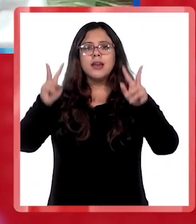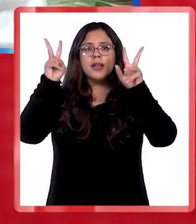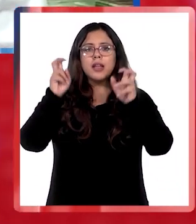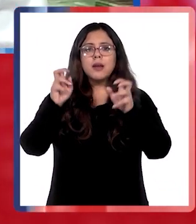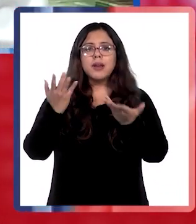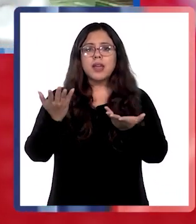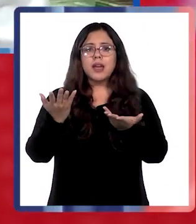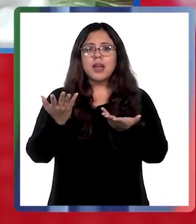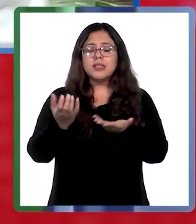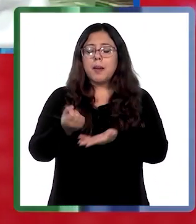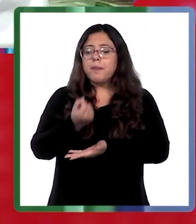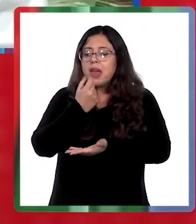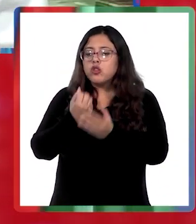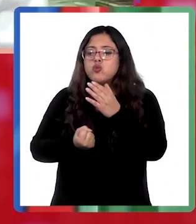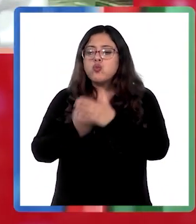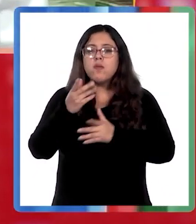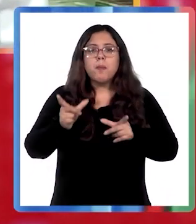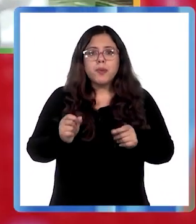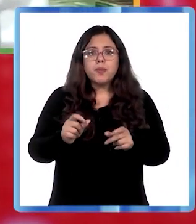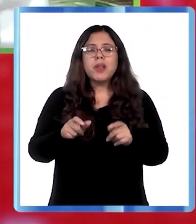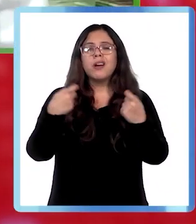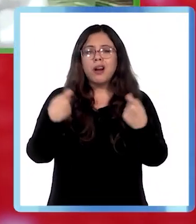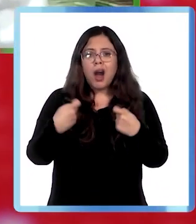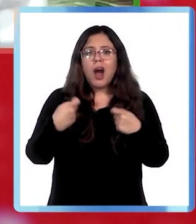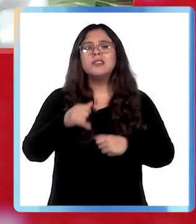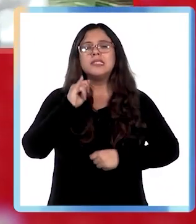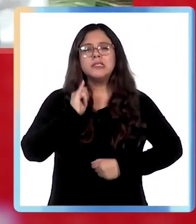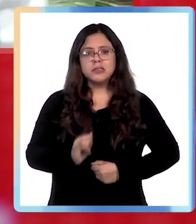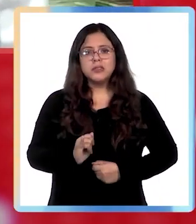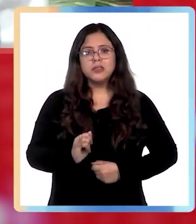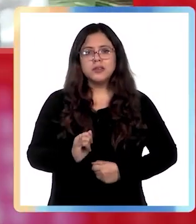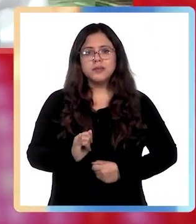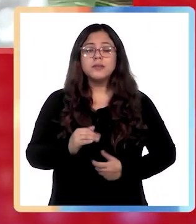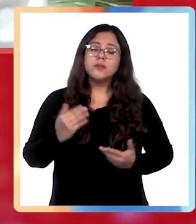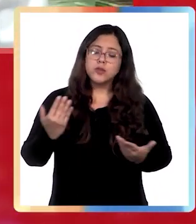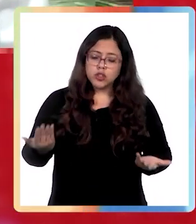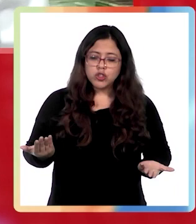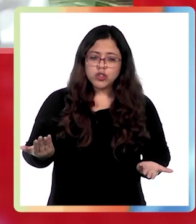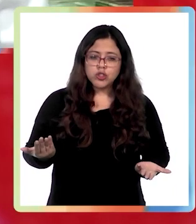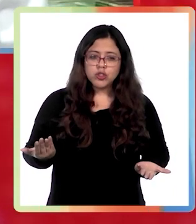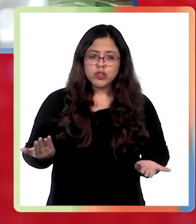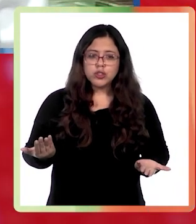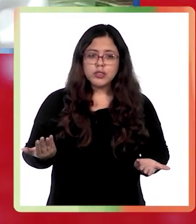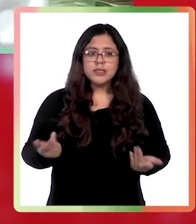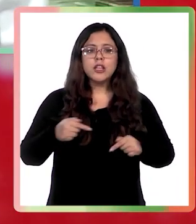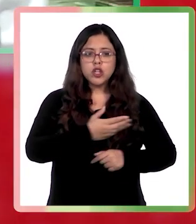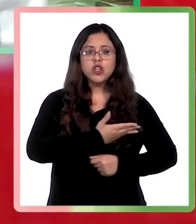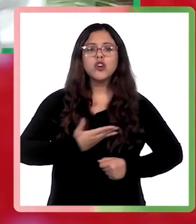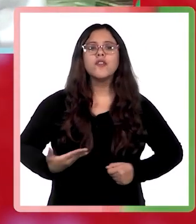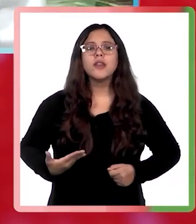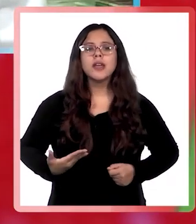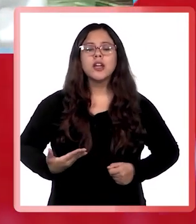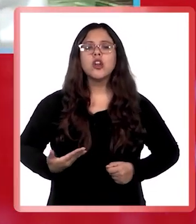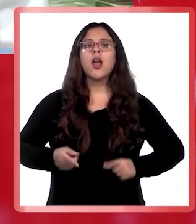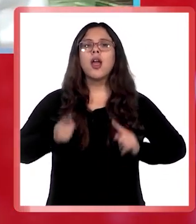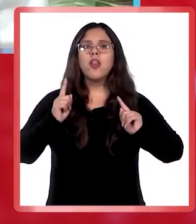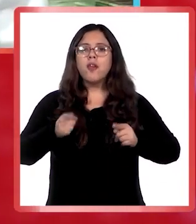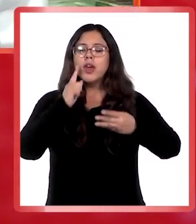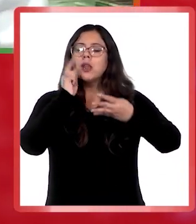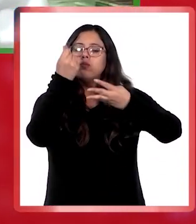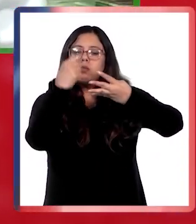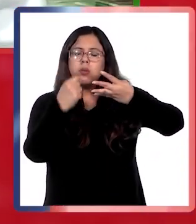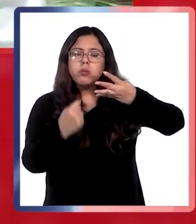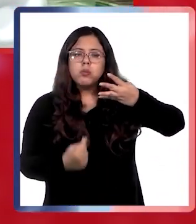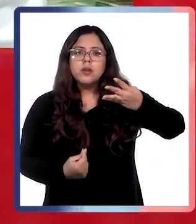el cáncer son cada vez más caras. Y entonces el gobierno tendrá que ir viendo para el